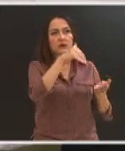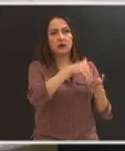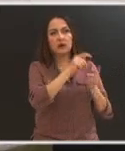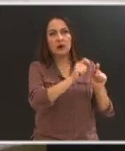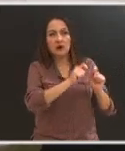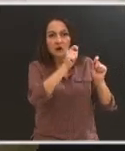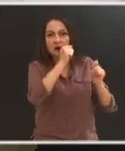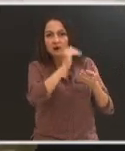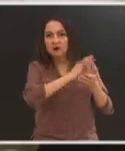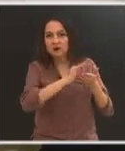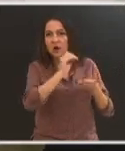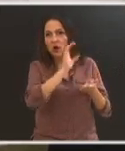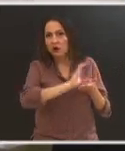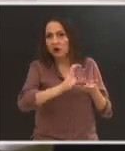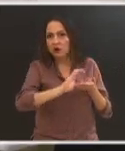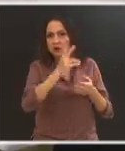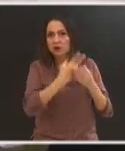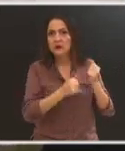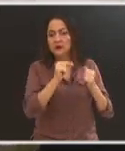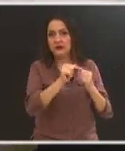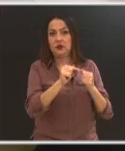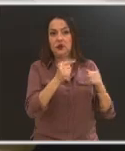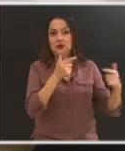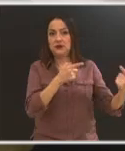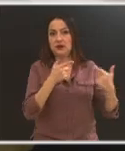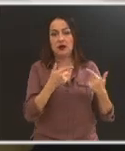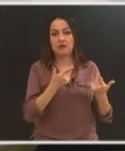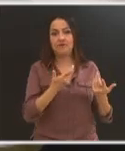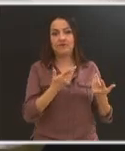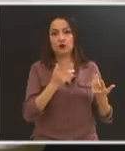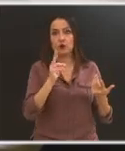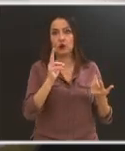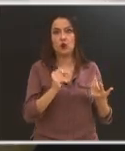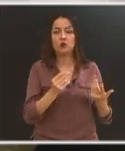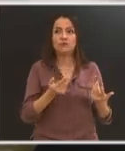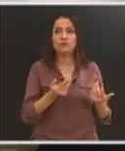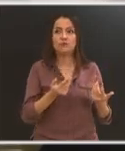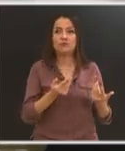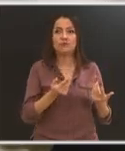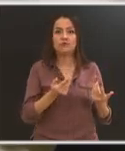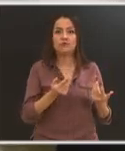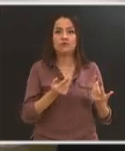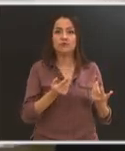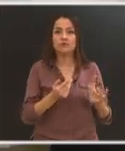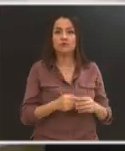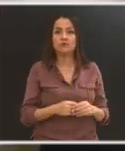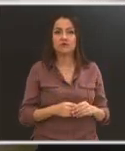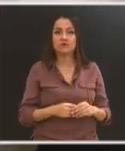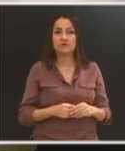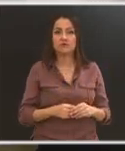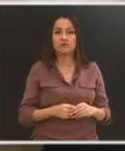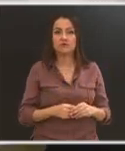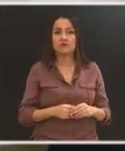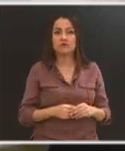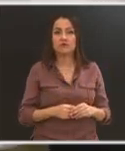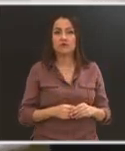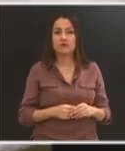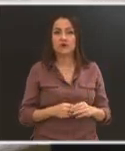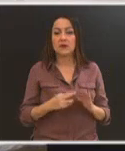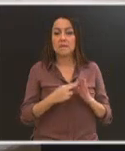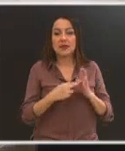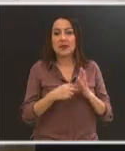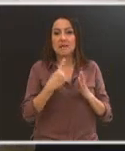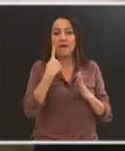educativos. Ya estos sicarios no están tomando ninguna medida